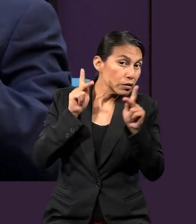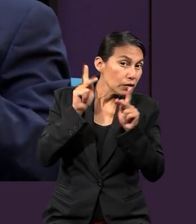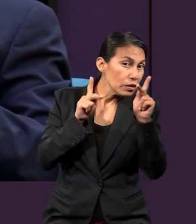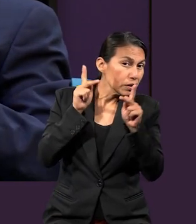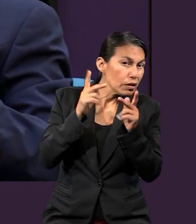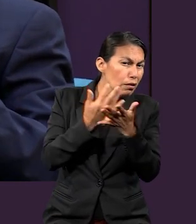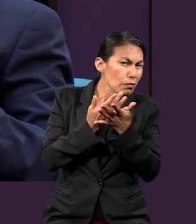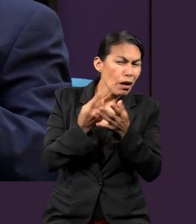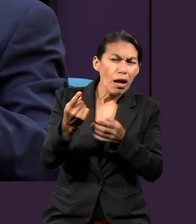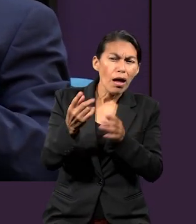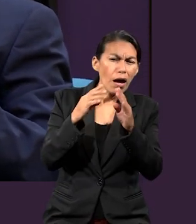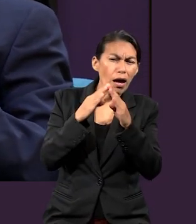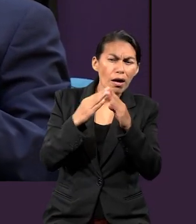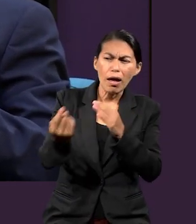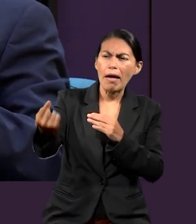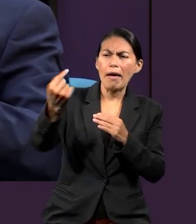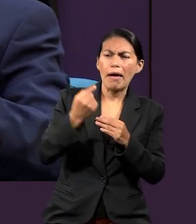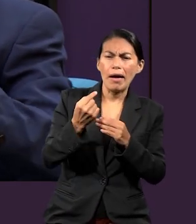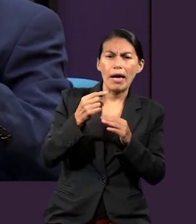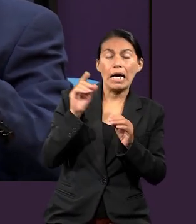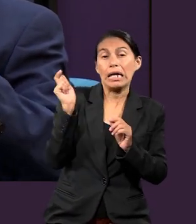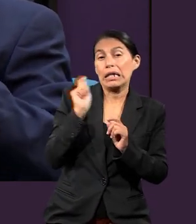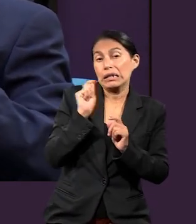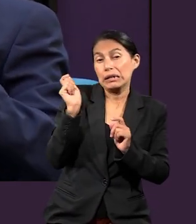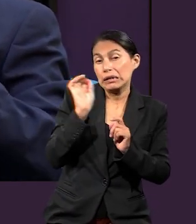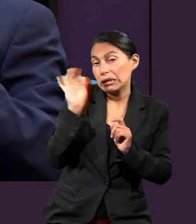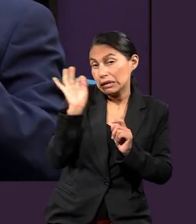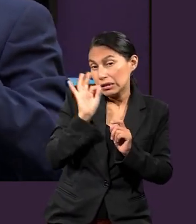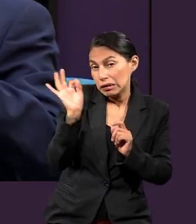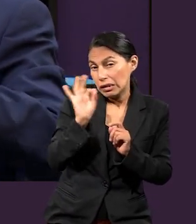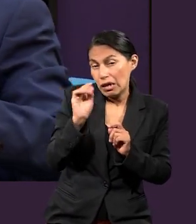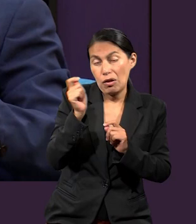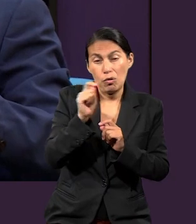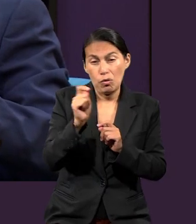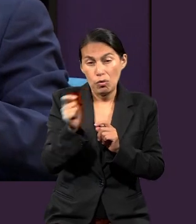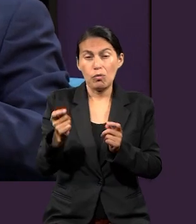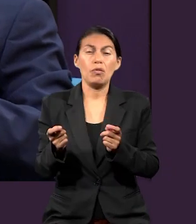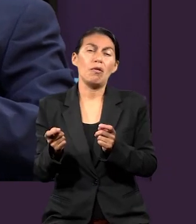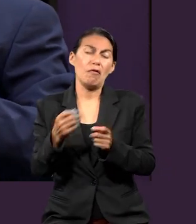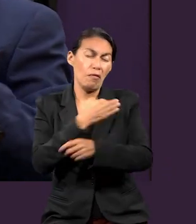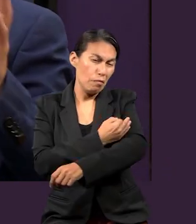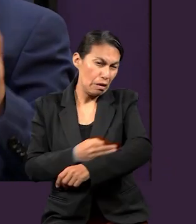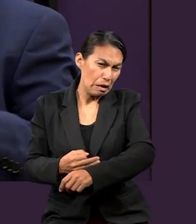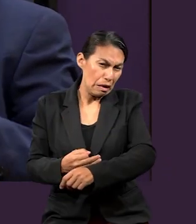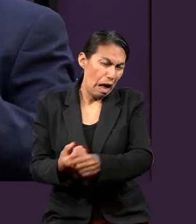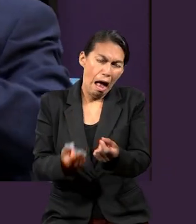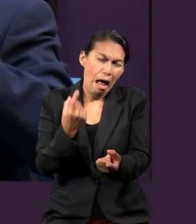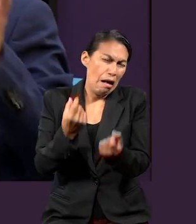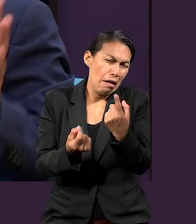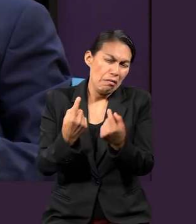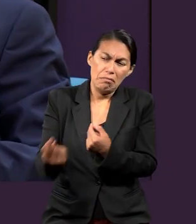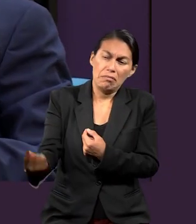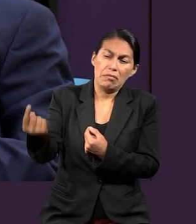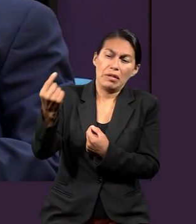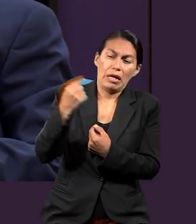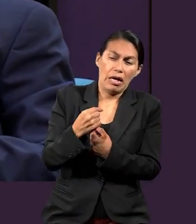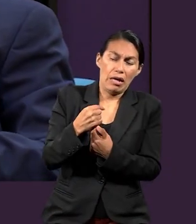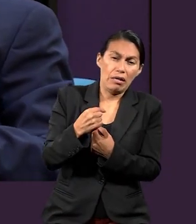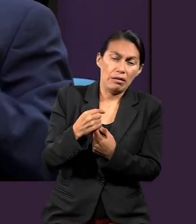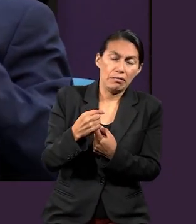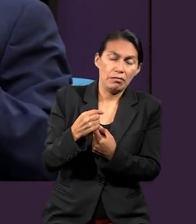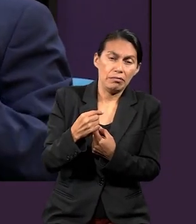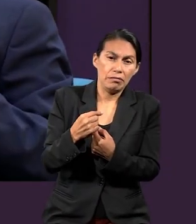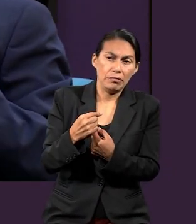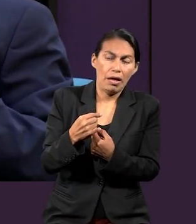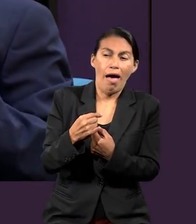o estabas esperando una visita de alguna persona, ya sea del novio, ya sea de un familiar, ya sea de cualquier persona. Y